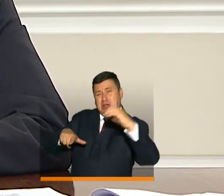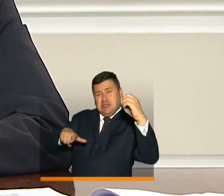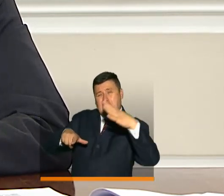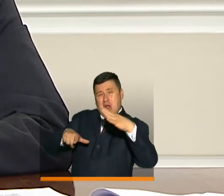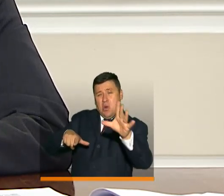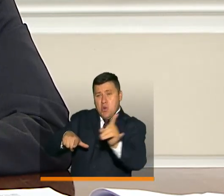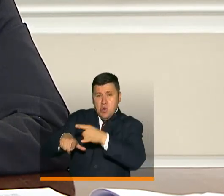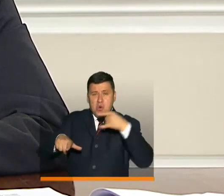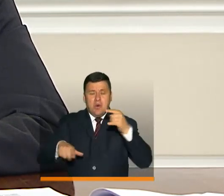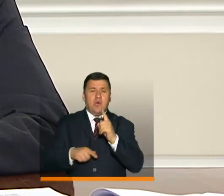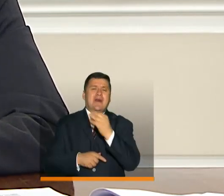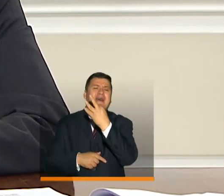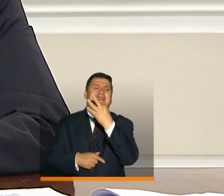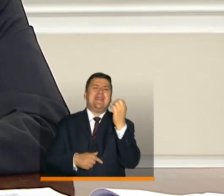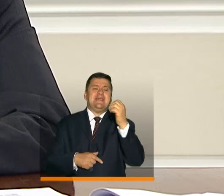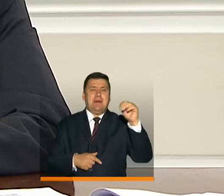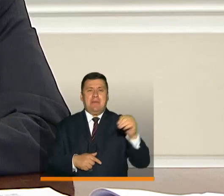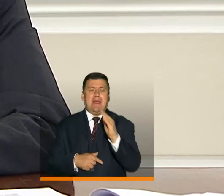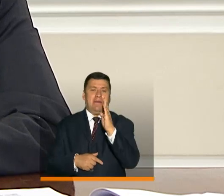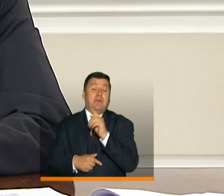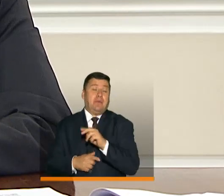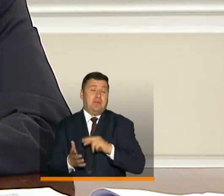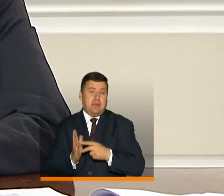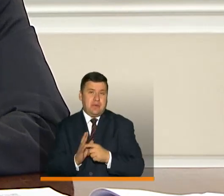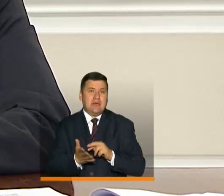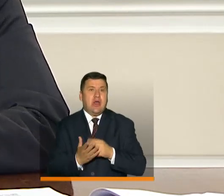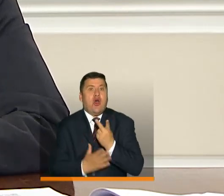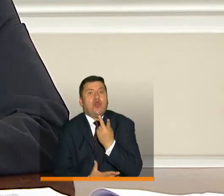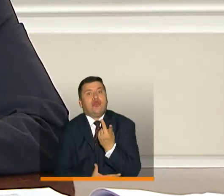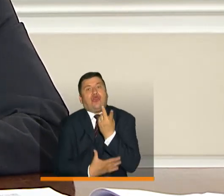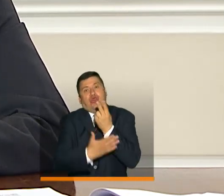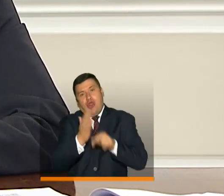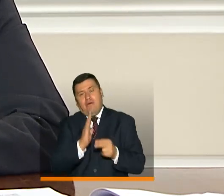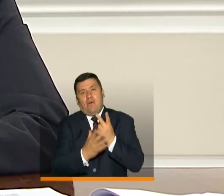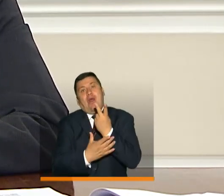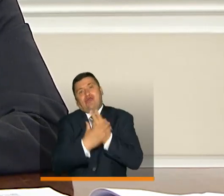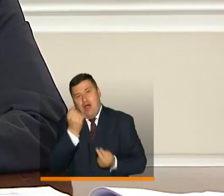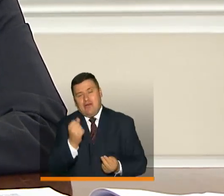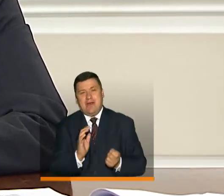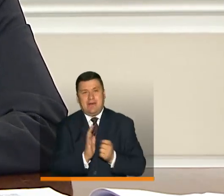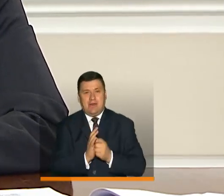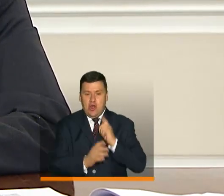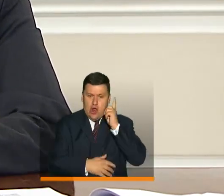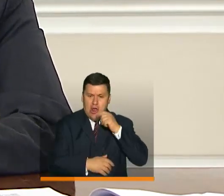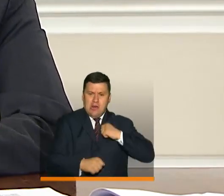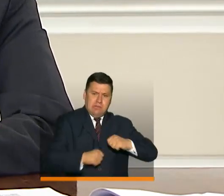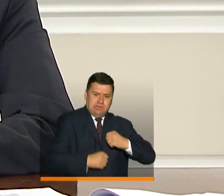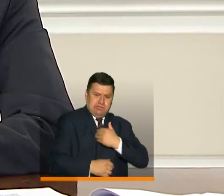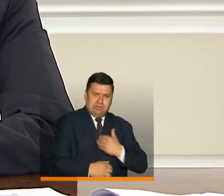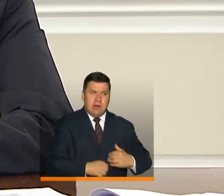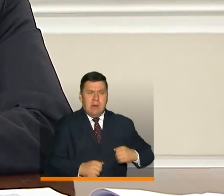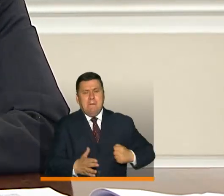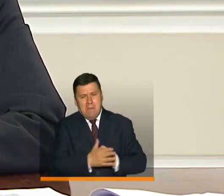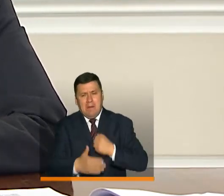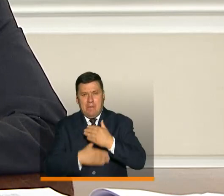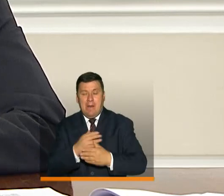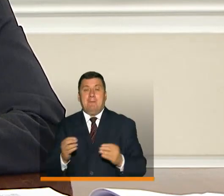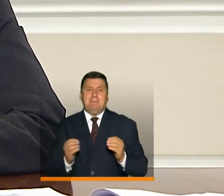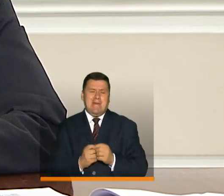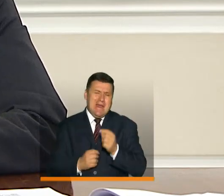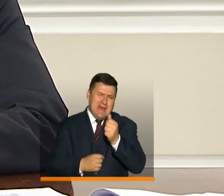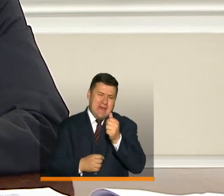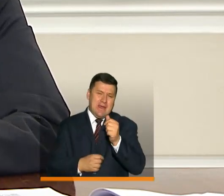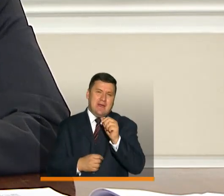de 330 megavatios. Eso es el doble de lo que hemos instalado en estos 2 años de gobierno y vamos a tener